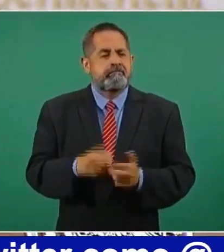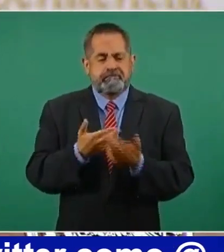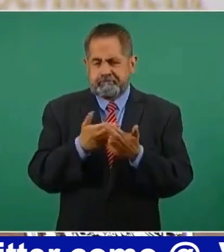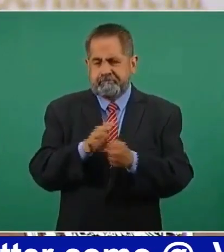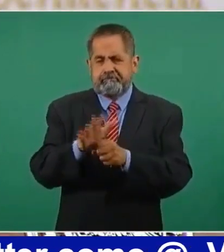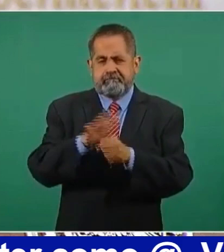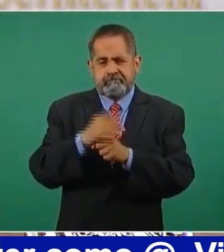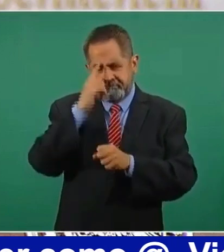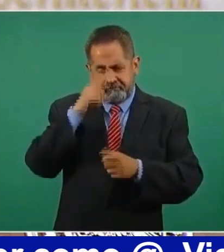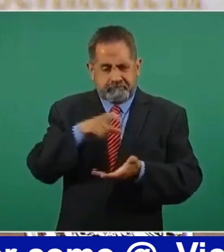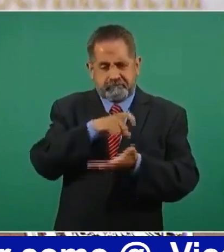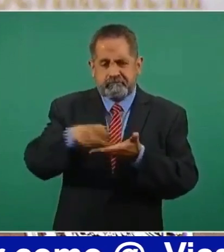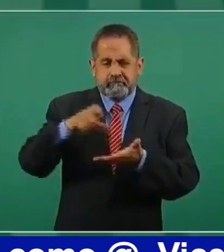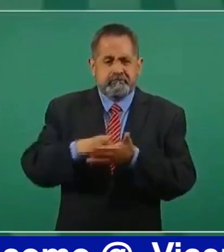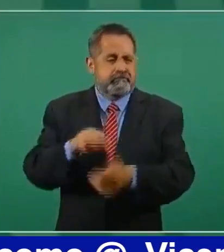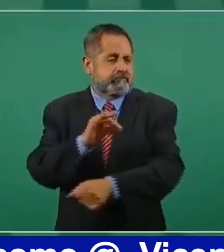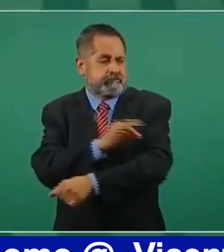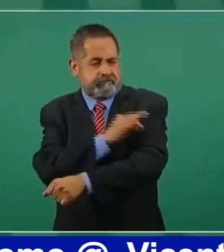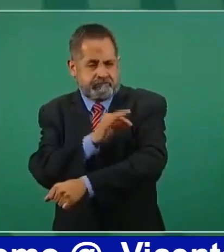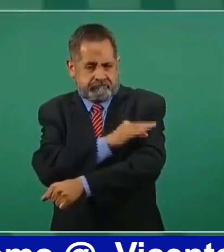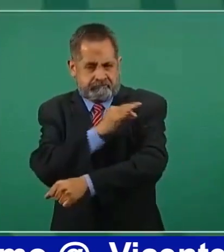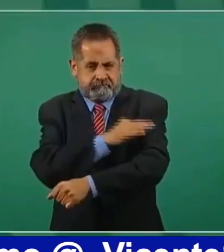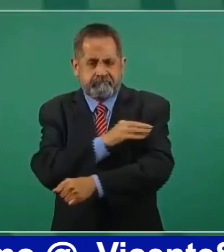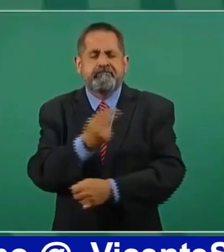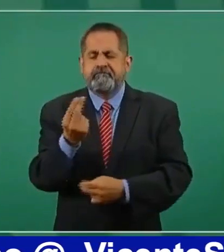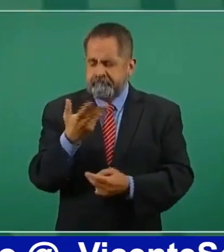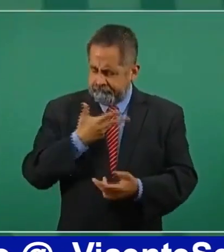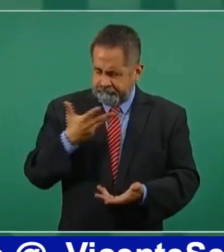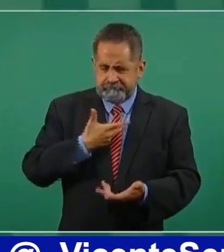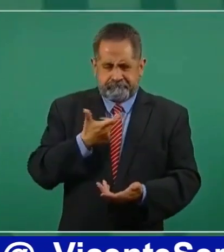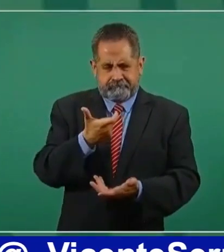suficiente para la compra de todas las vacunas que se requieren.